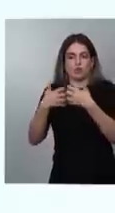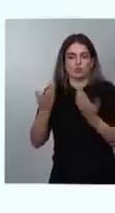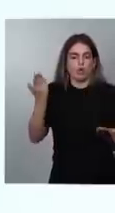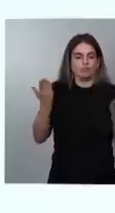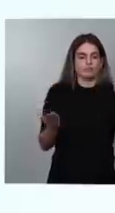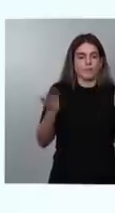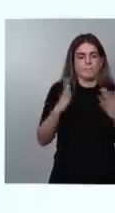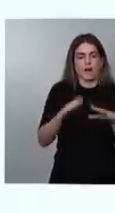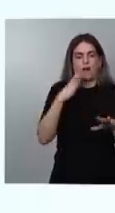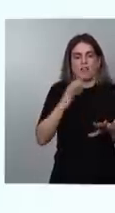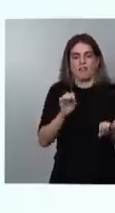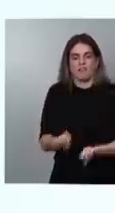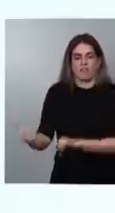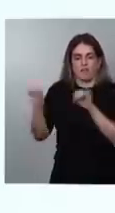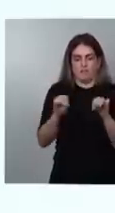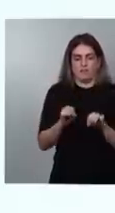auténticamente, por lo que conozco,